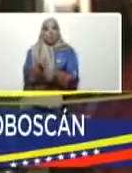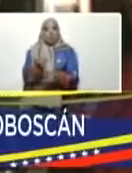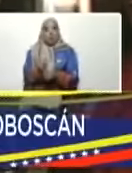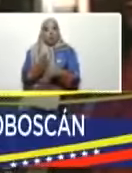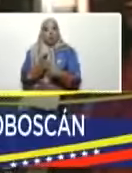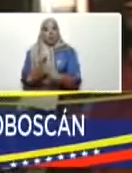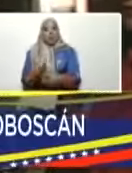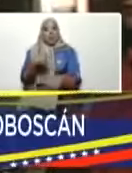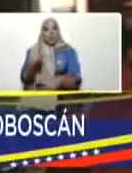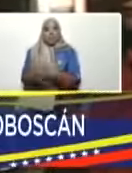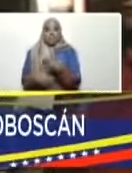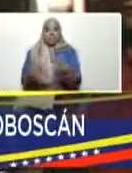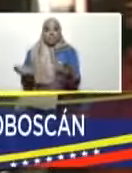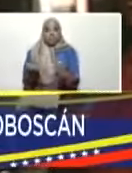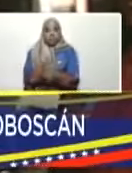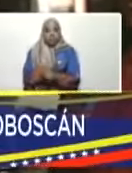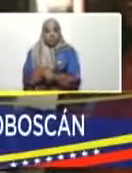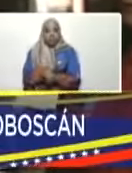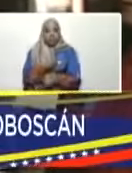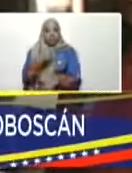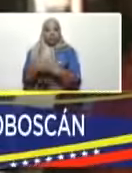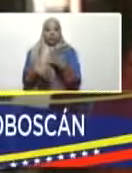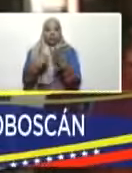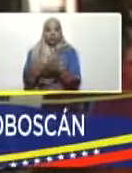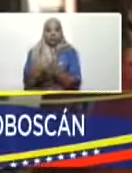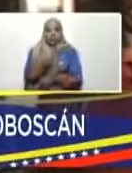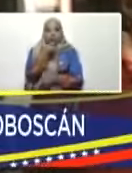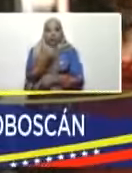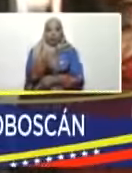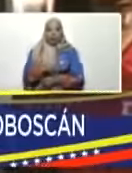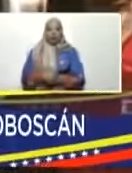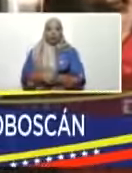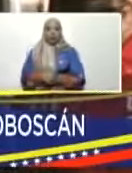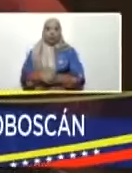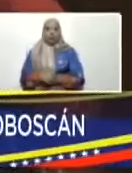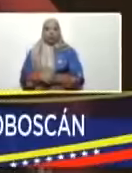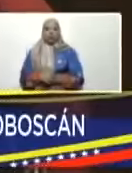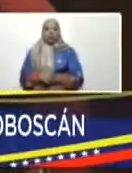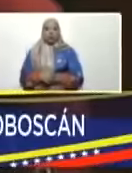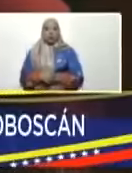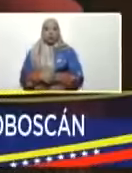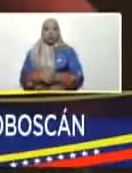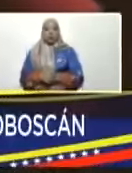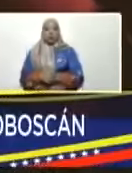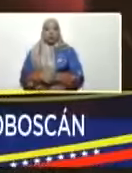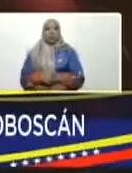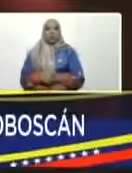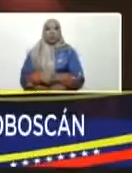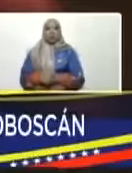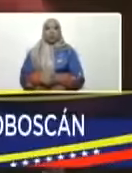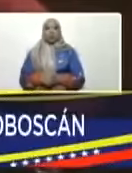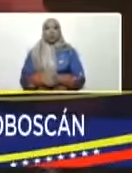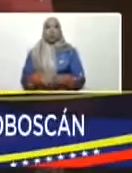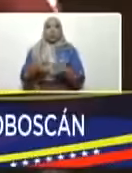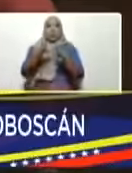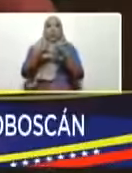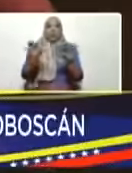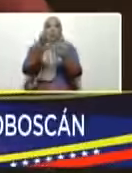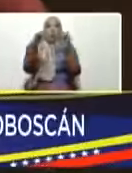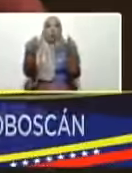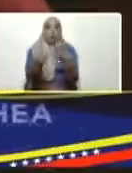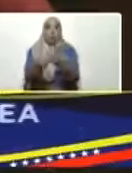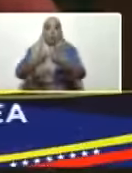demostrado, comprobado. Tellechea. Bueno, presidente, muy contento de estar con toda la familia de Petrobuscán,